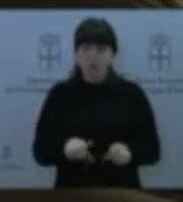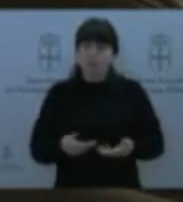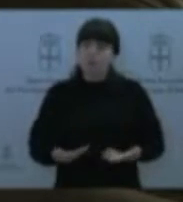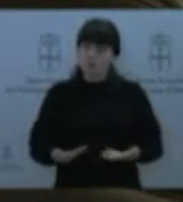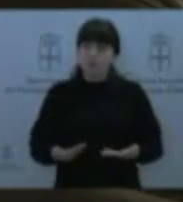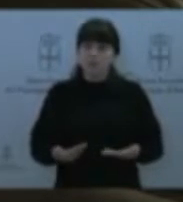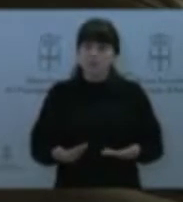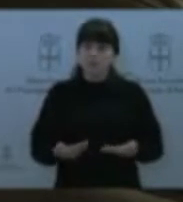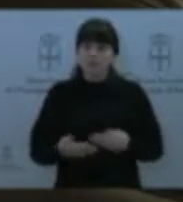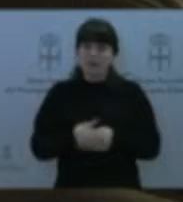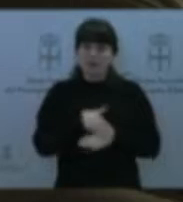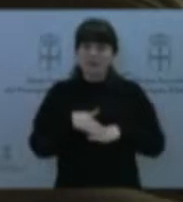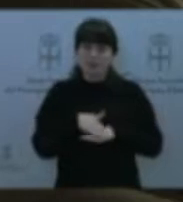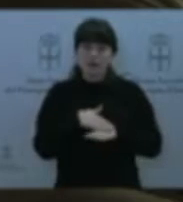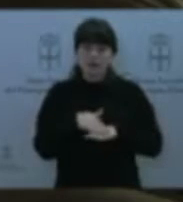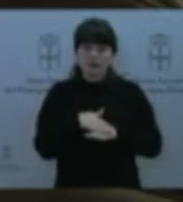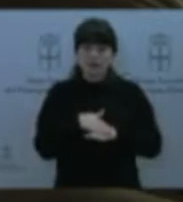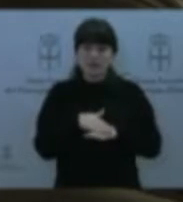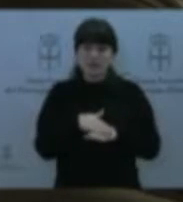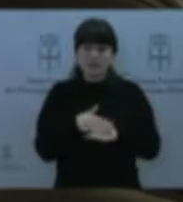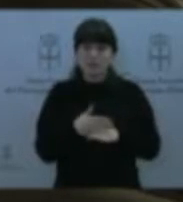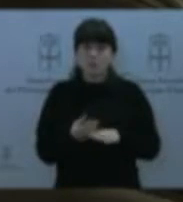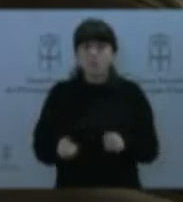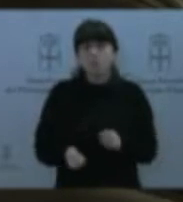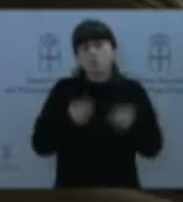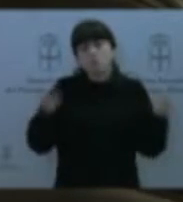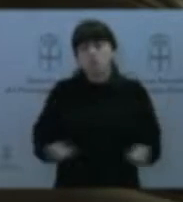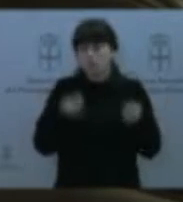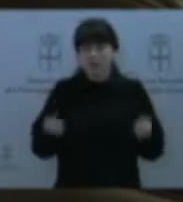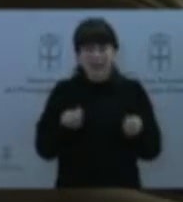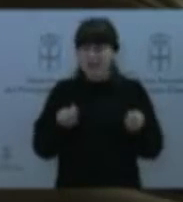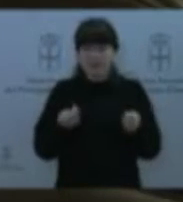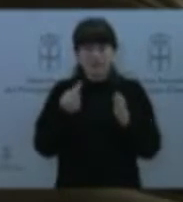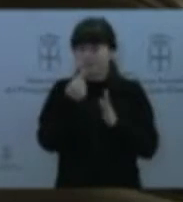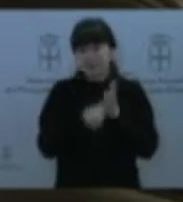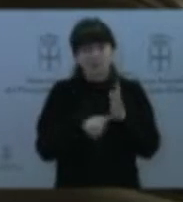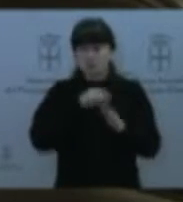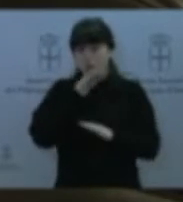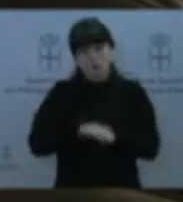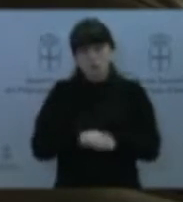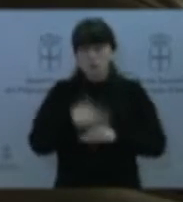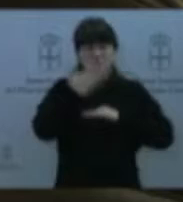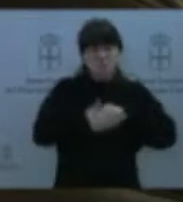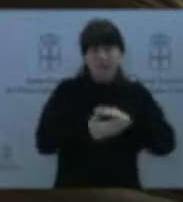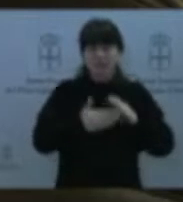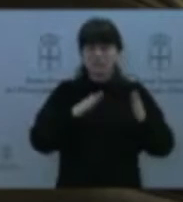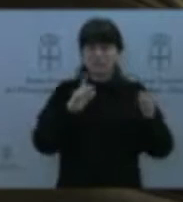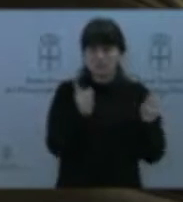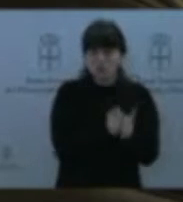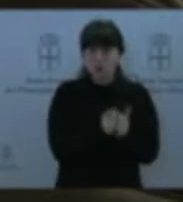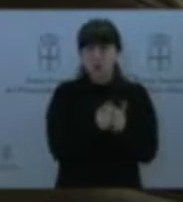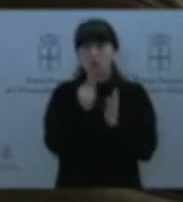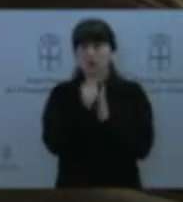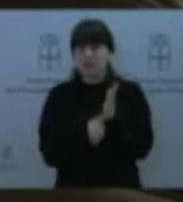sacaron no garantizan ninguno de estos principios. Plazos demasiado ajustados, requisitos de participación restringidos sin